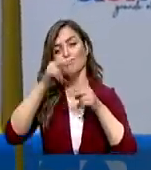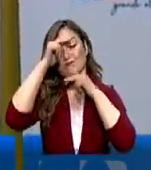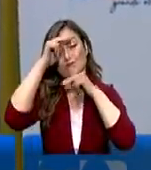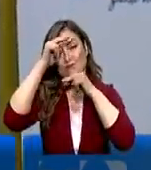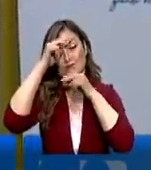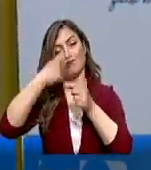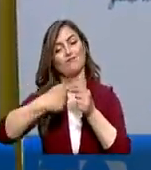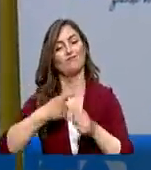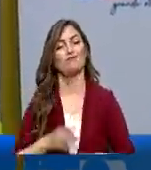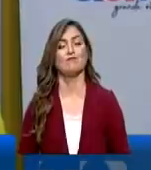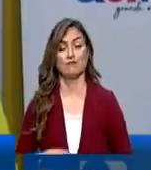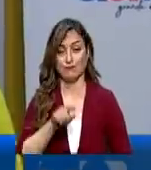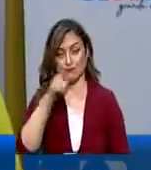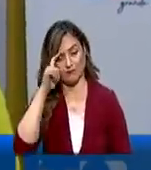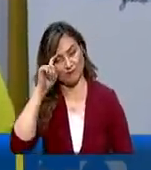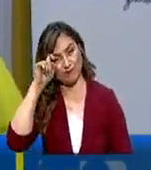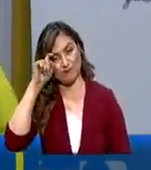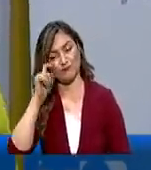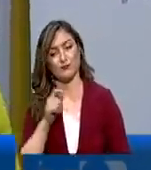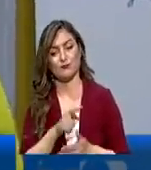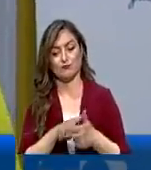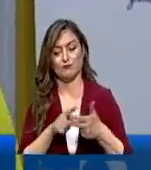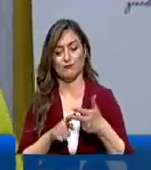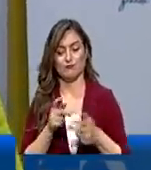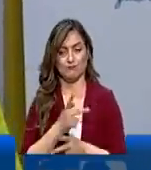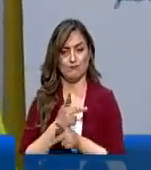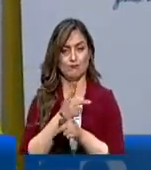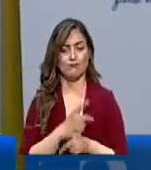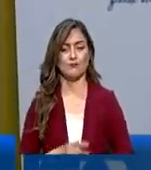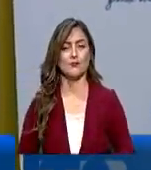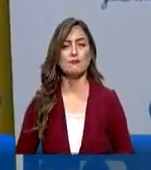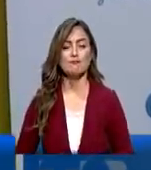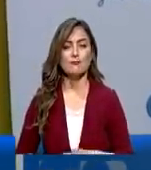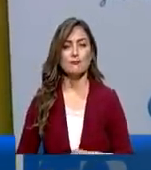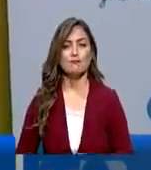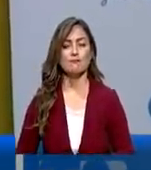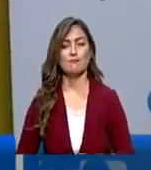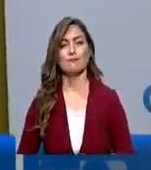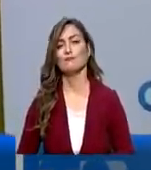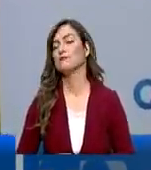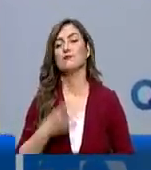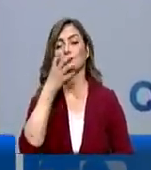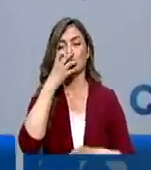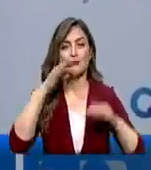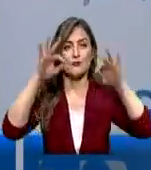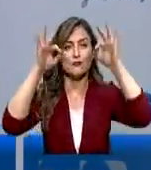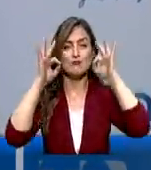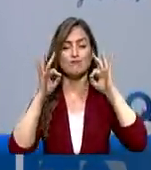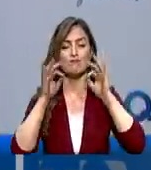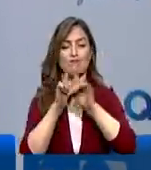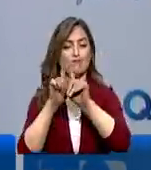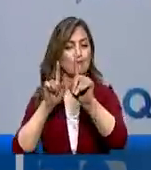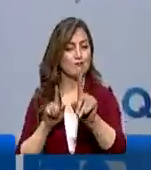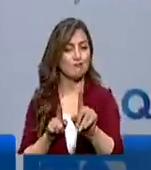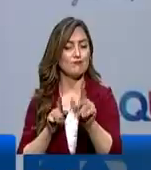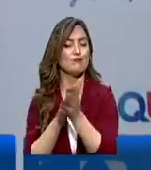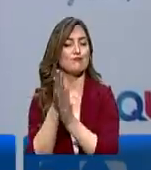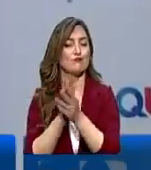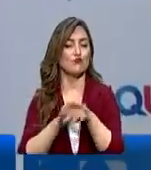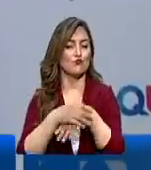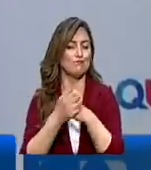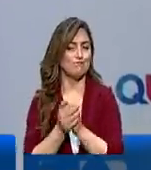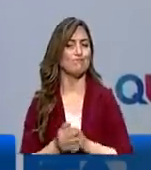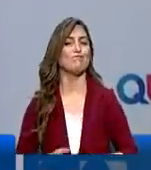embargo, recuerde, es importante no descuidar tampoco en las medidas de bioseguridad. Debe mantener el uso de mascarilla, el distanciamiento y el lavado de